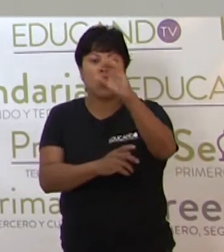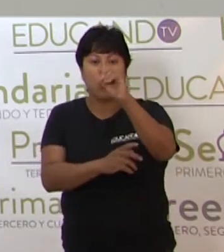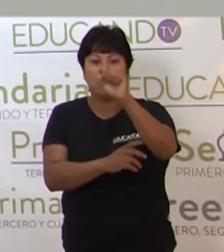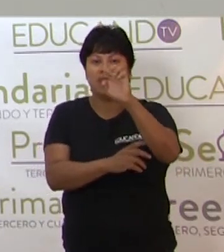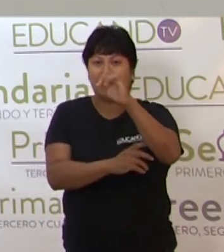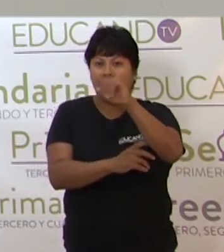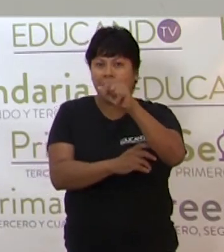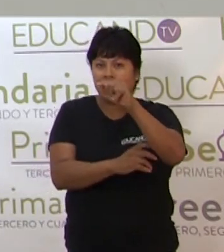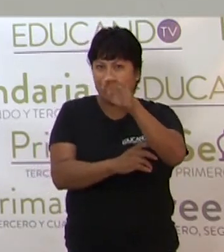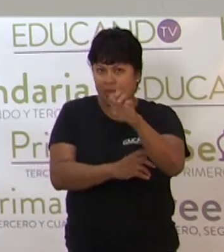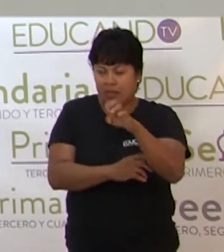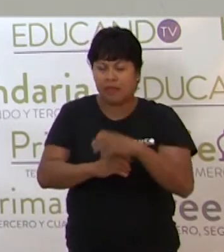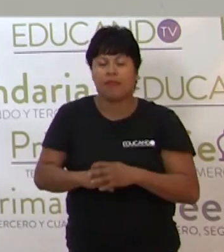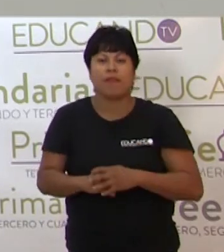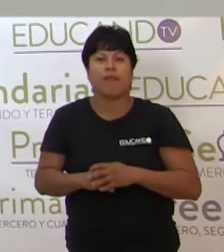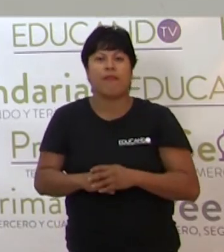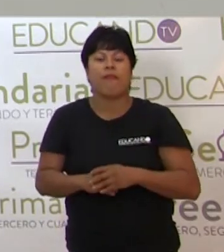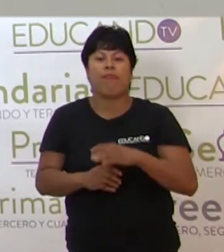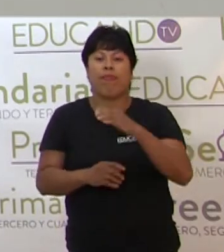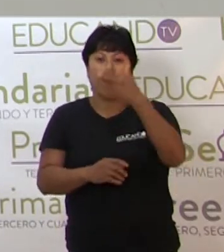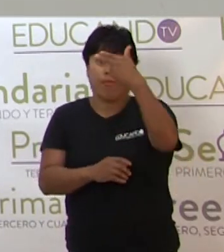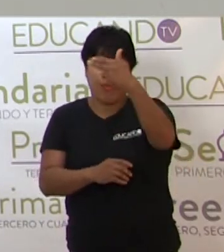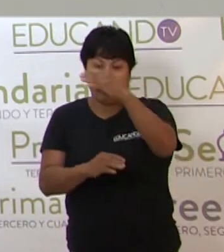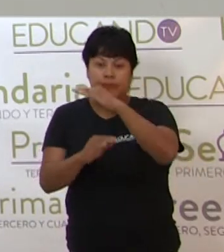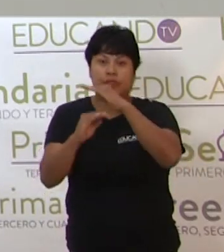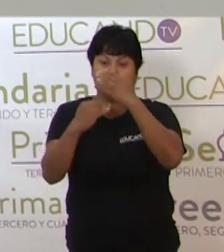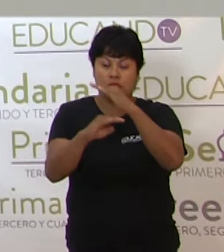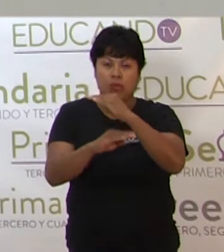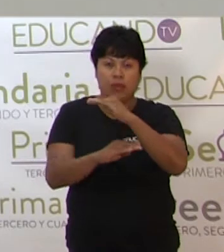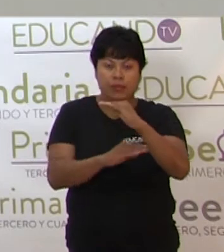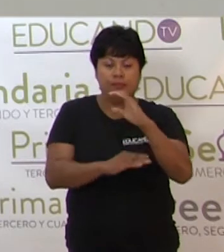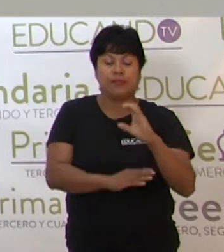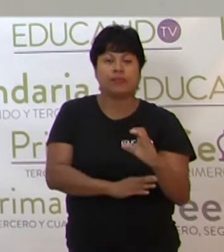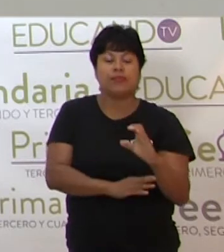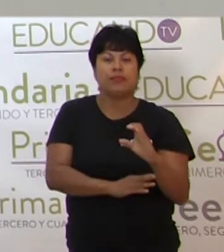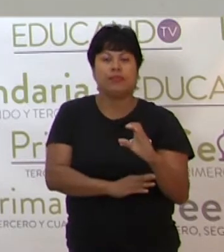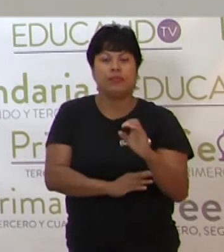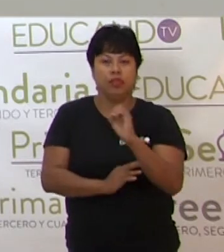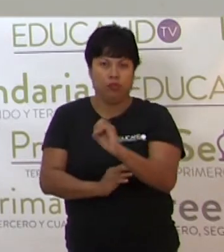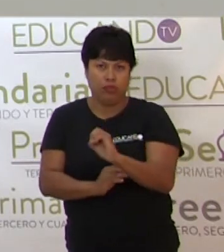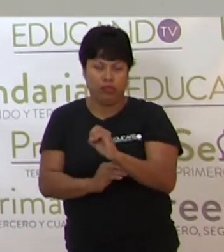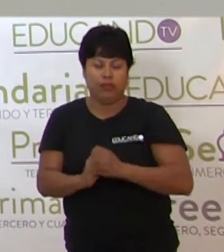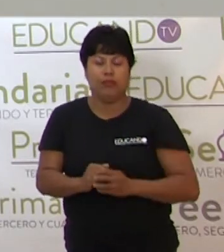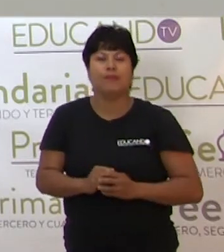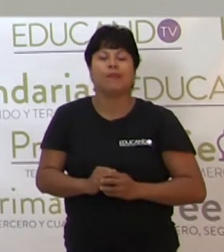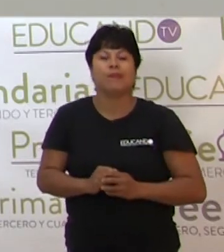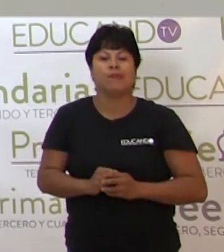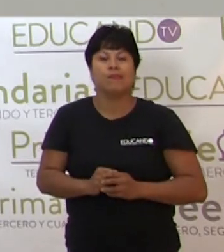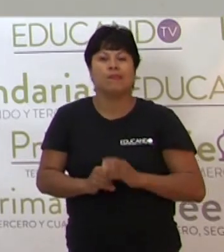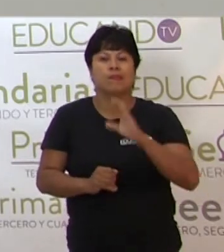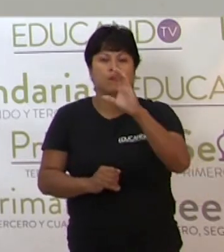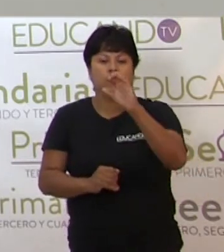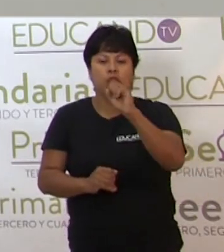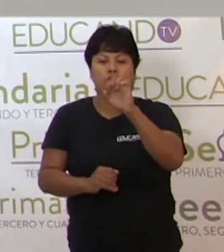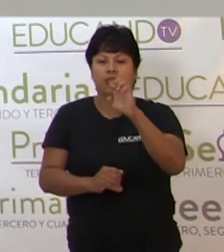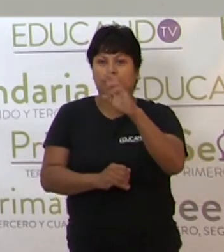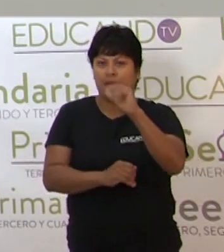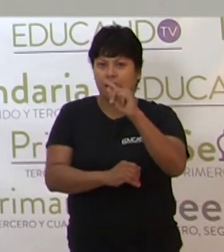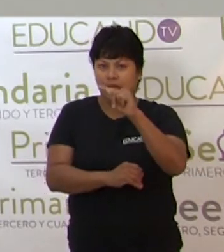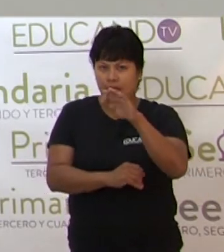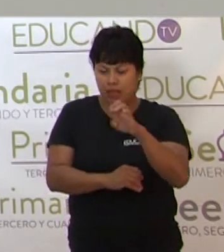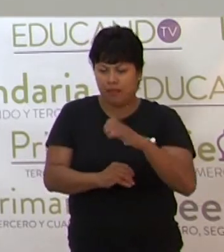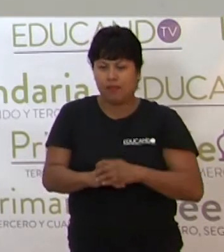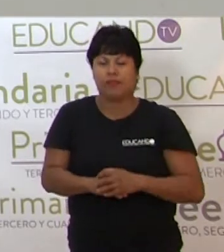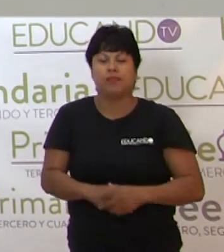cosecante, ¿sí? Hipotenusa sobre cateto opuesto, ¿sí? Cosecante.